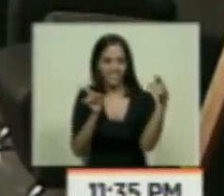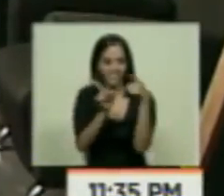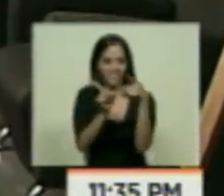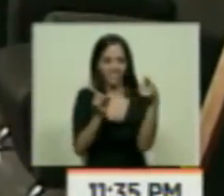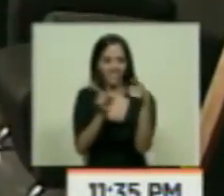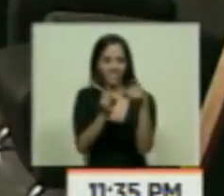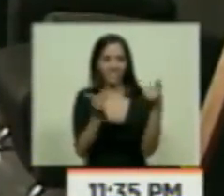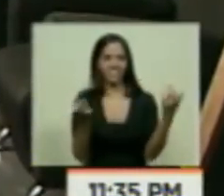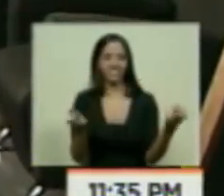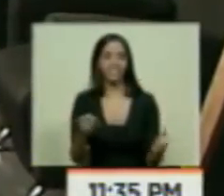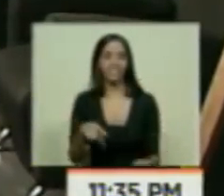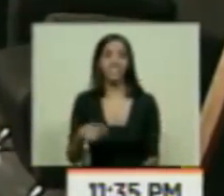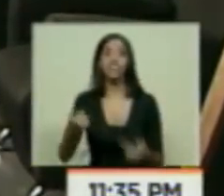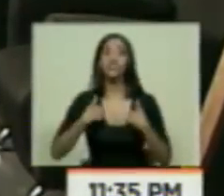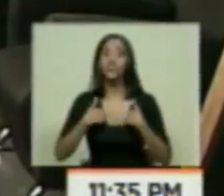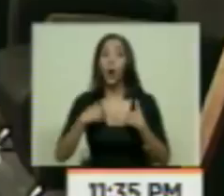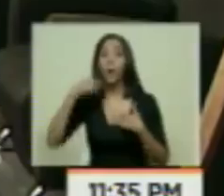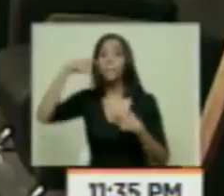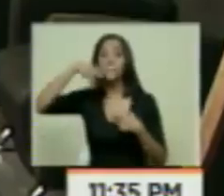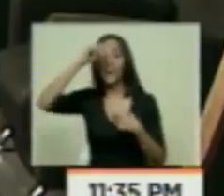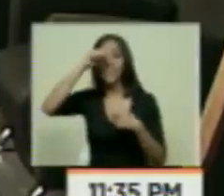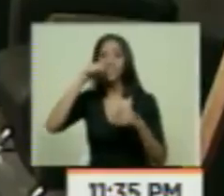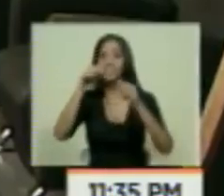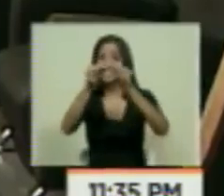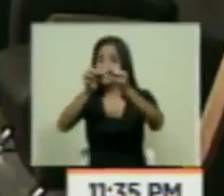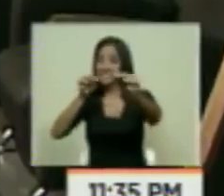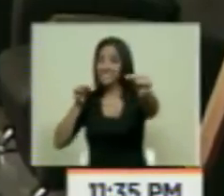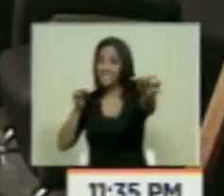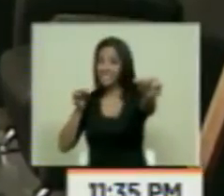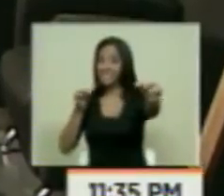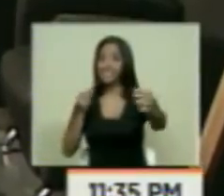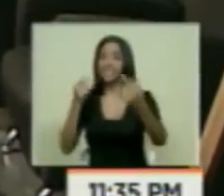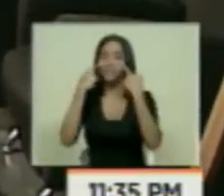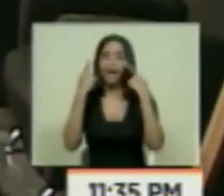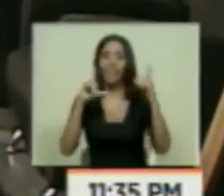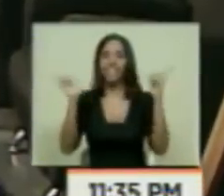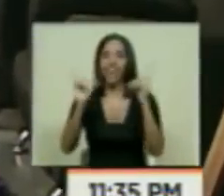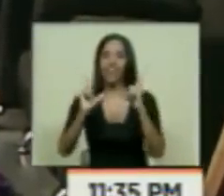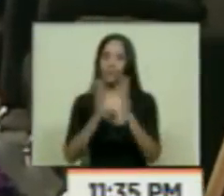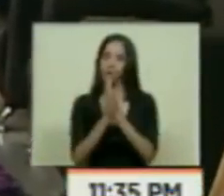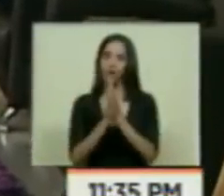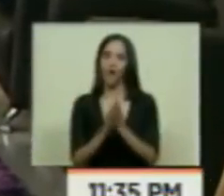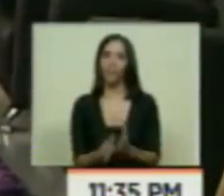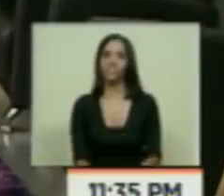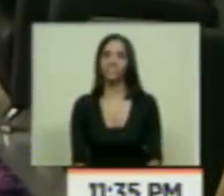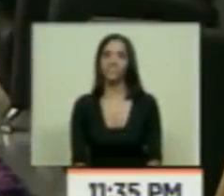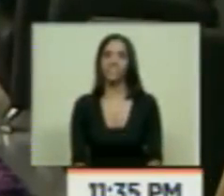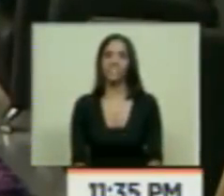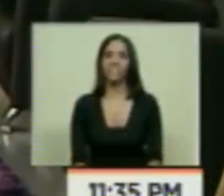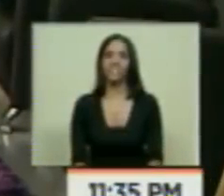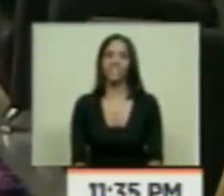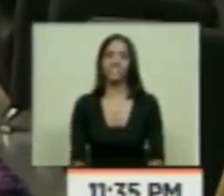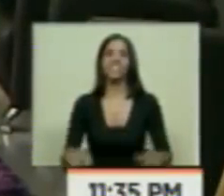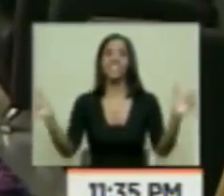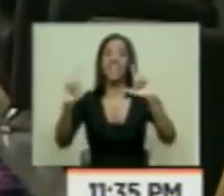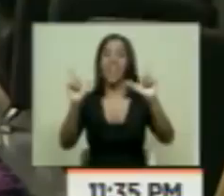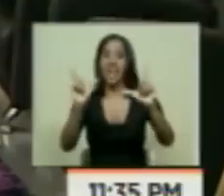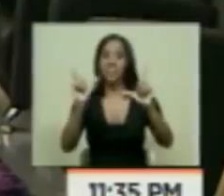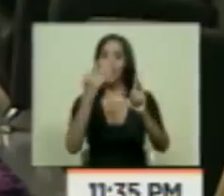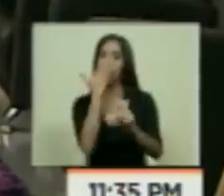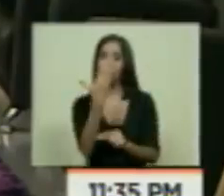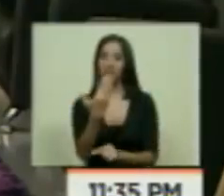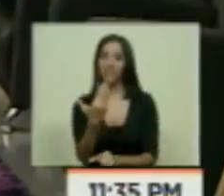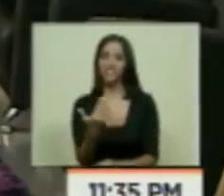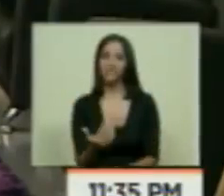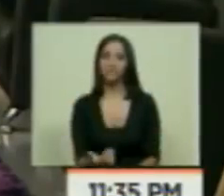Mira dónde está el televisor. Y mira dónde está el televisor. Pónchame el televisor, por favor. El televisor está aquí al frente.